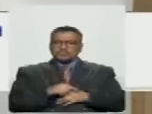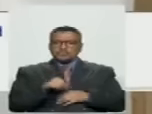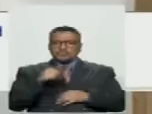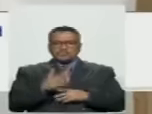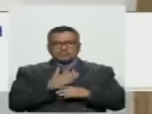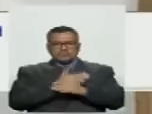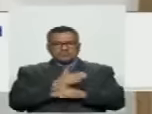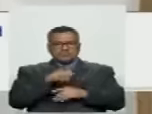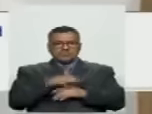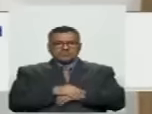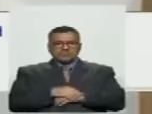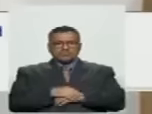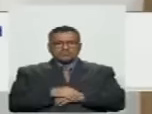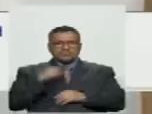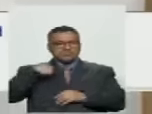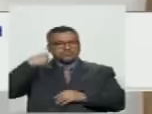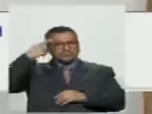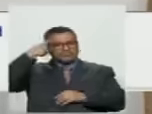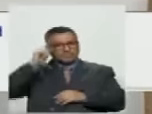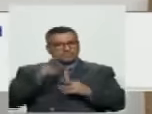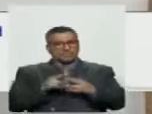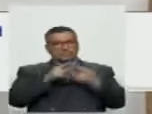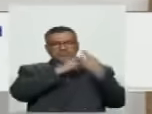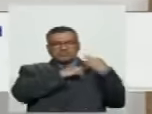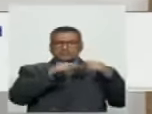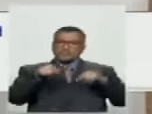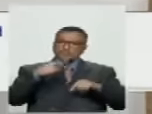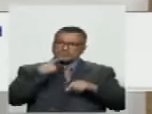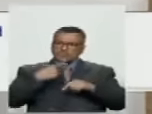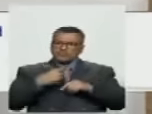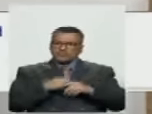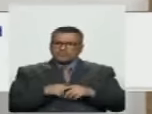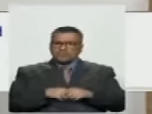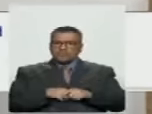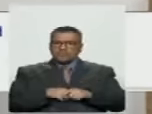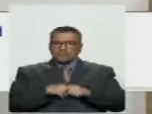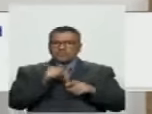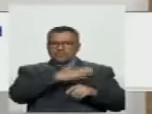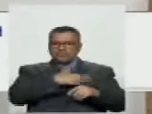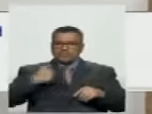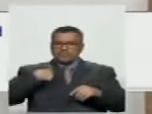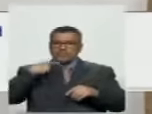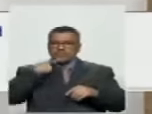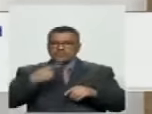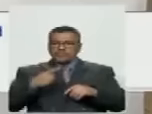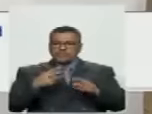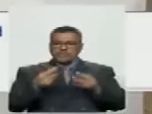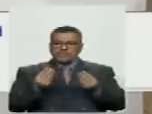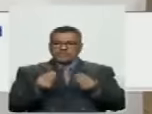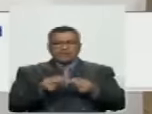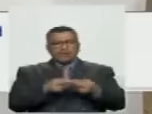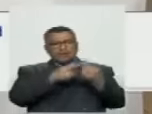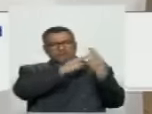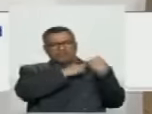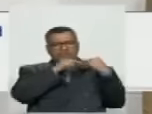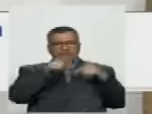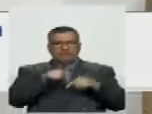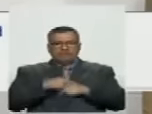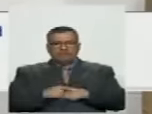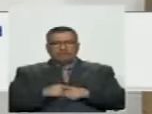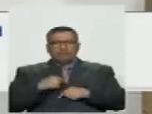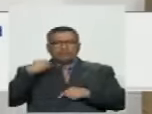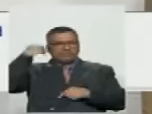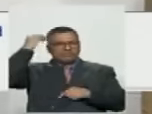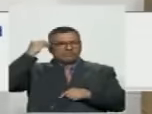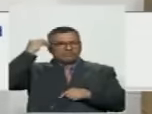porque creo con responsabilidad decir, o quiero decir con responsabilidad, que